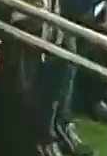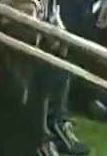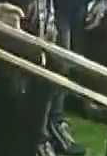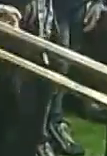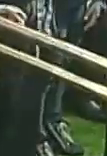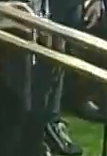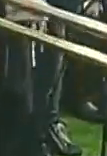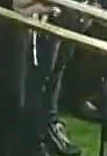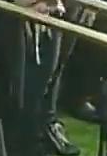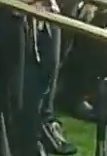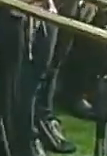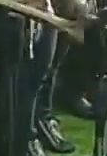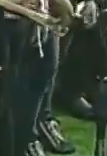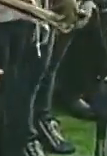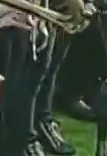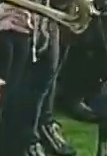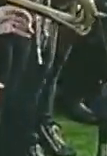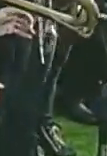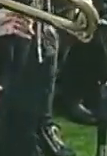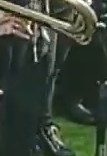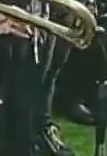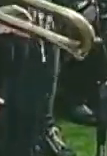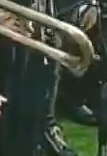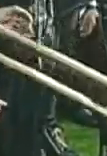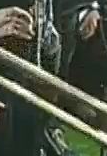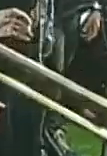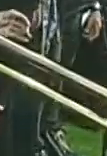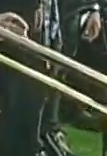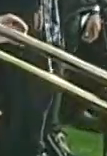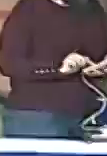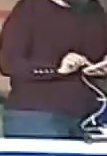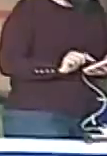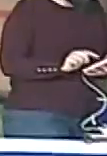a la escuela con paz y alegría por mi